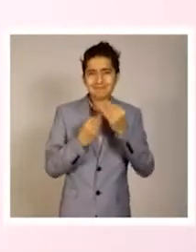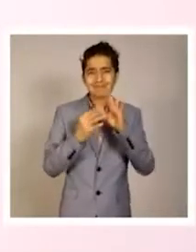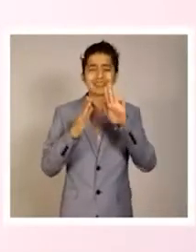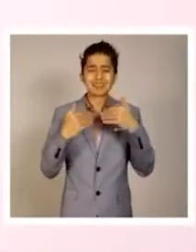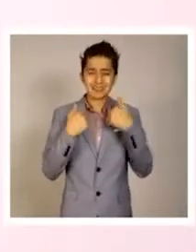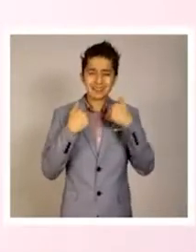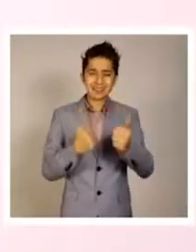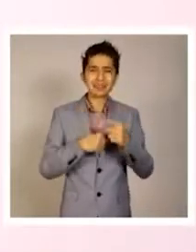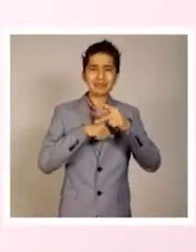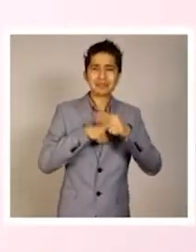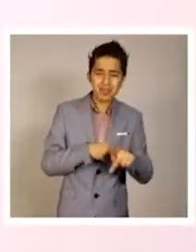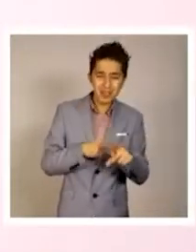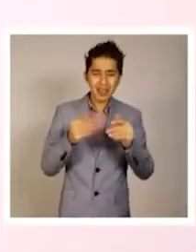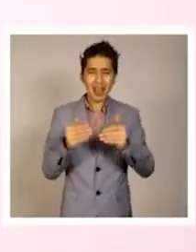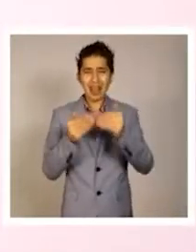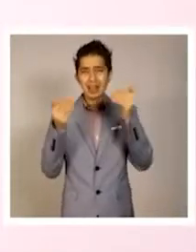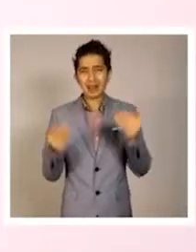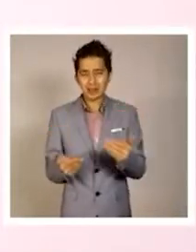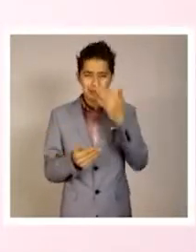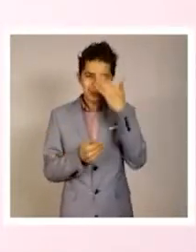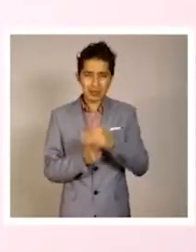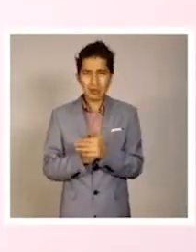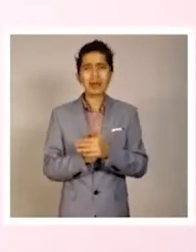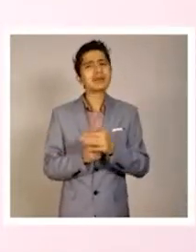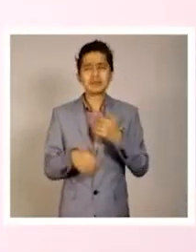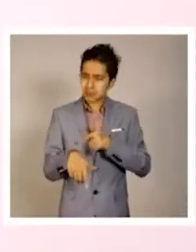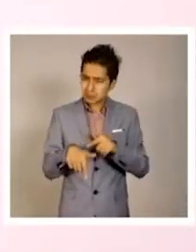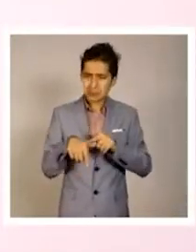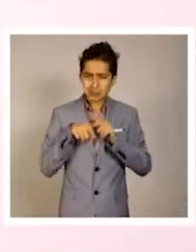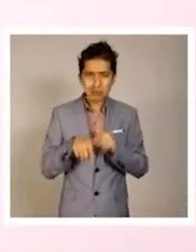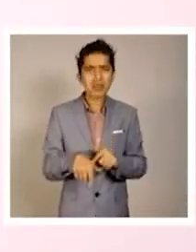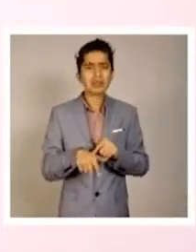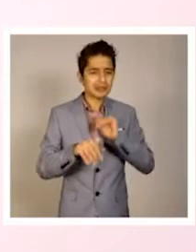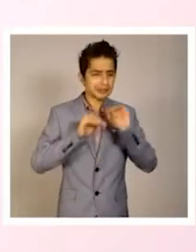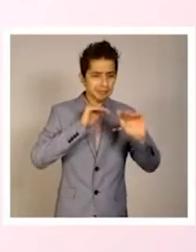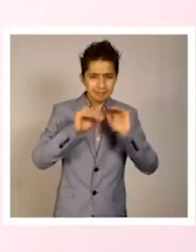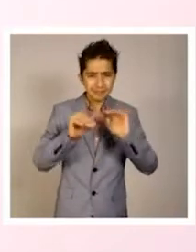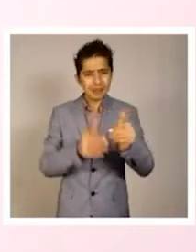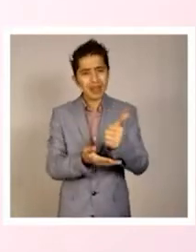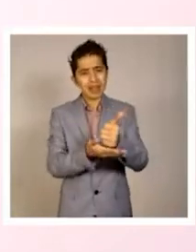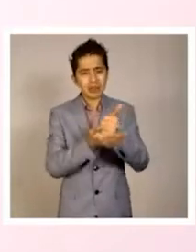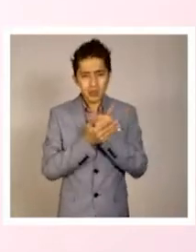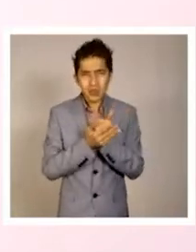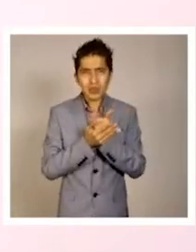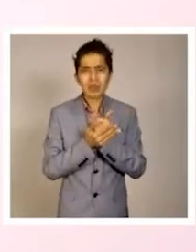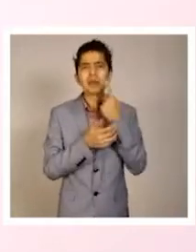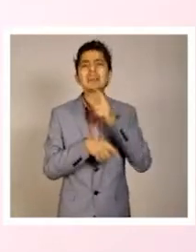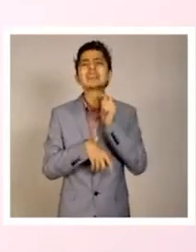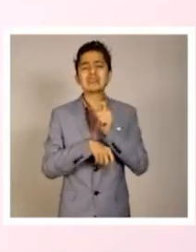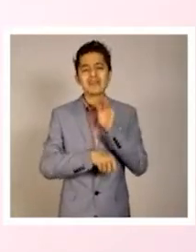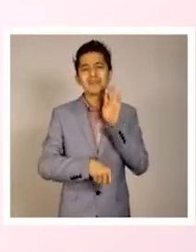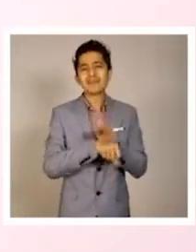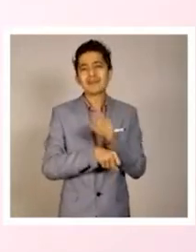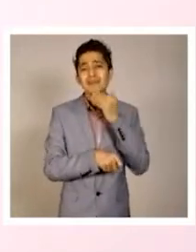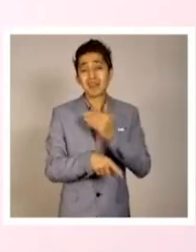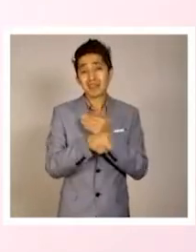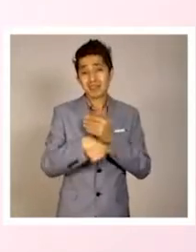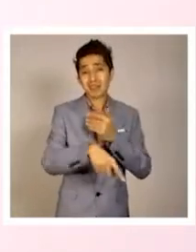Hacienda. Y si no resuelve Hacienda, pues no avanzamos. Y en